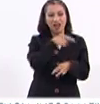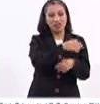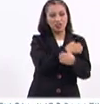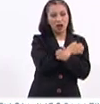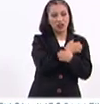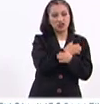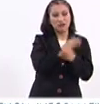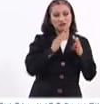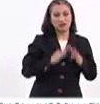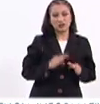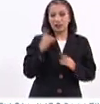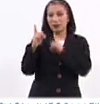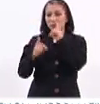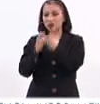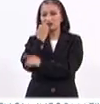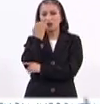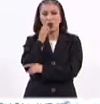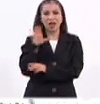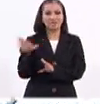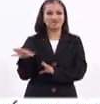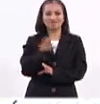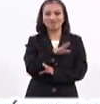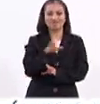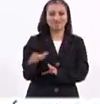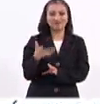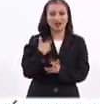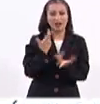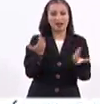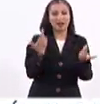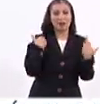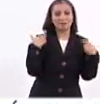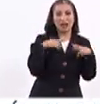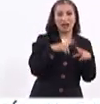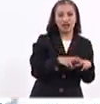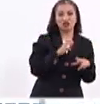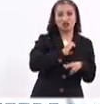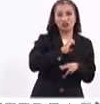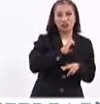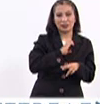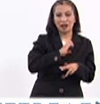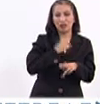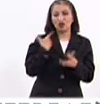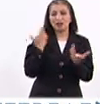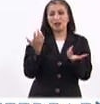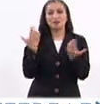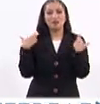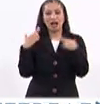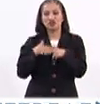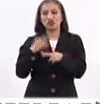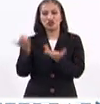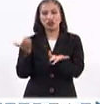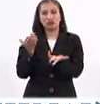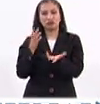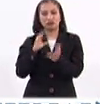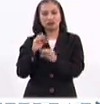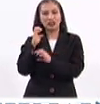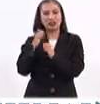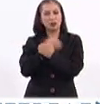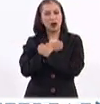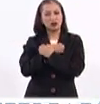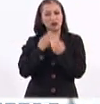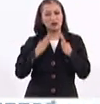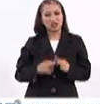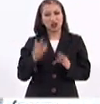la educación física y el deporte escolar entre los educadores físicos y los entrenadores, porque a veces como que no